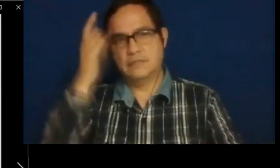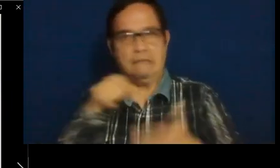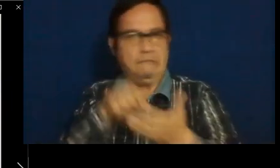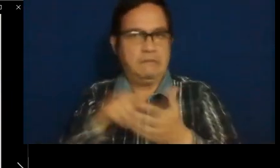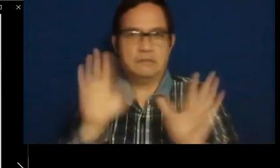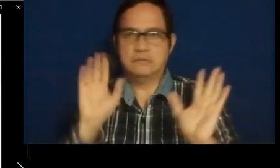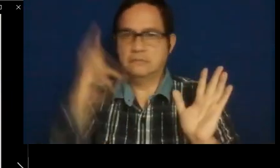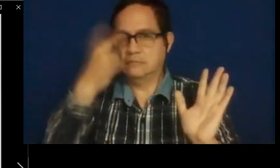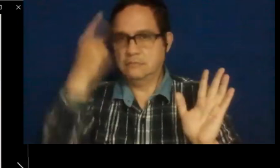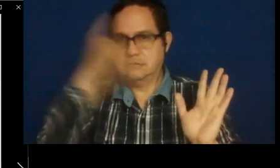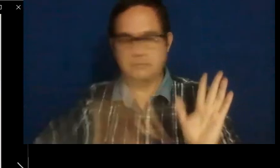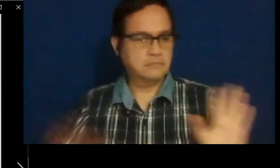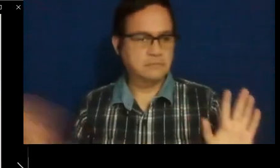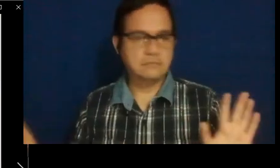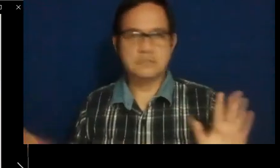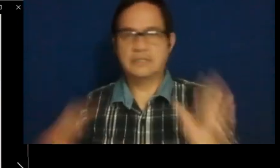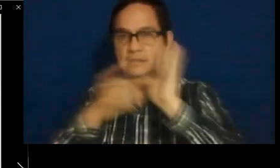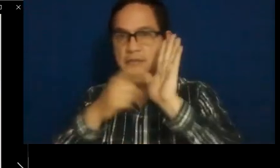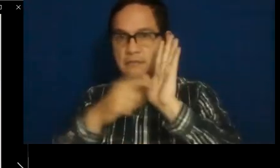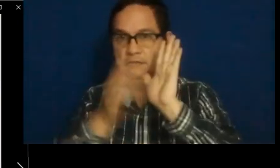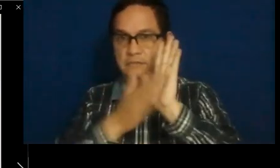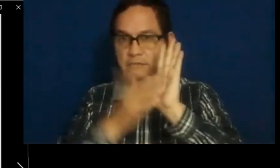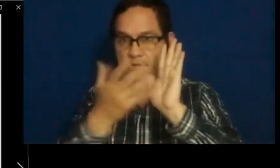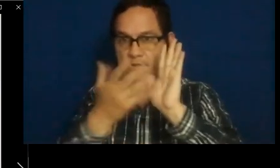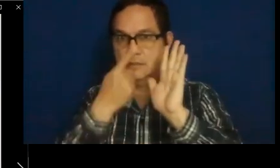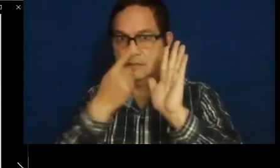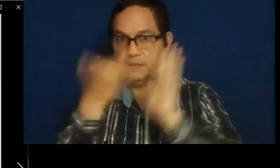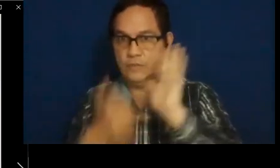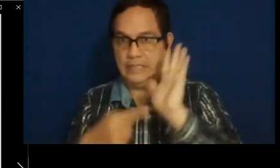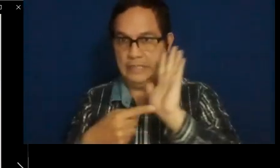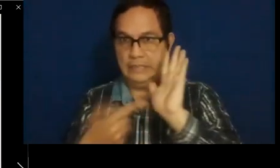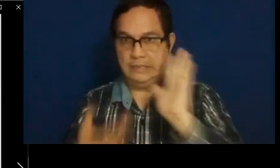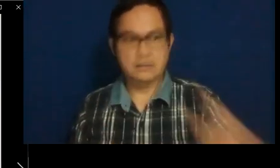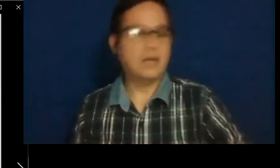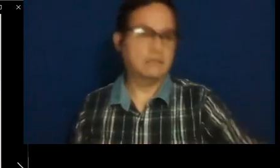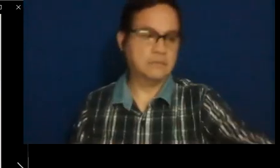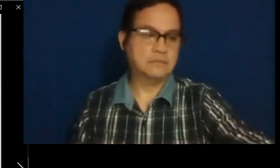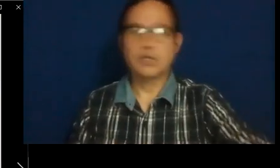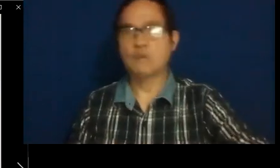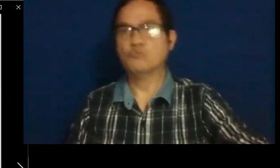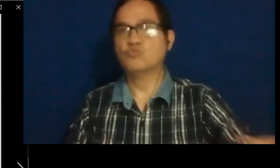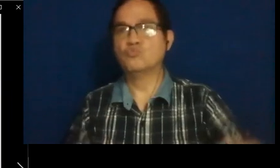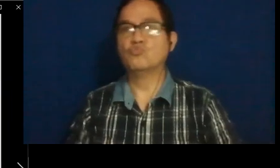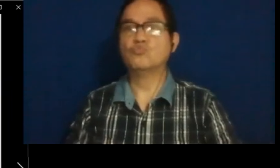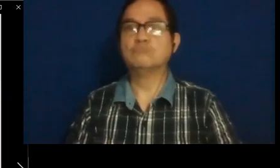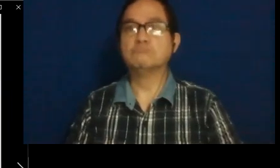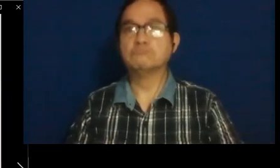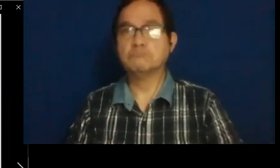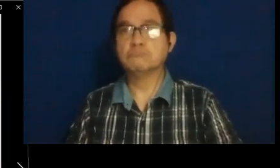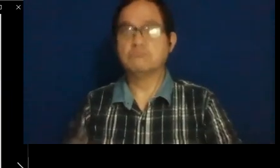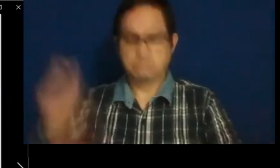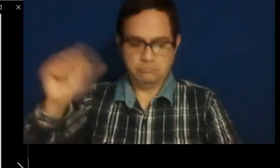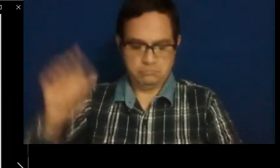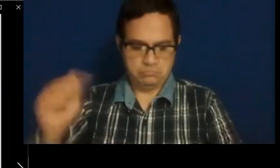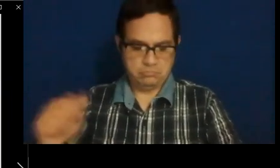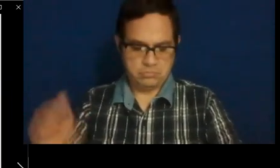que analizamos, ¿cierto? ¿Te interesaría esta que tenemos en pantalla? Sí, señor. Listo, sí, no hay problema. Yo me comprometo a dejarte, es más, voy a